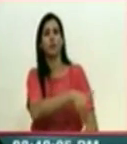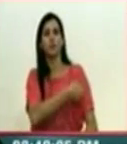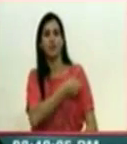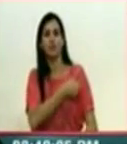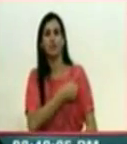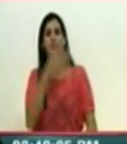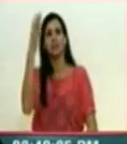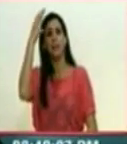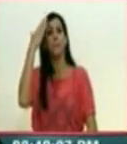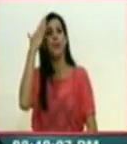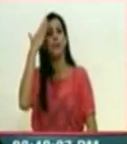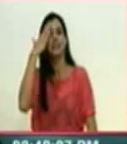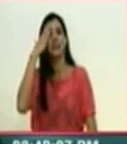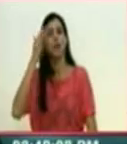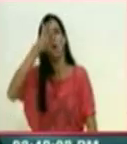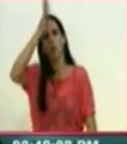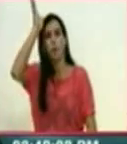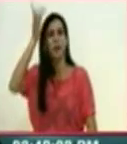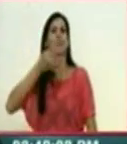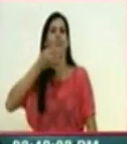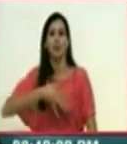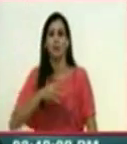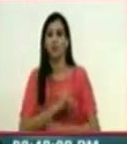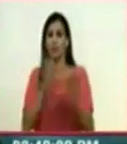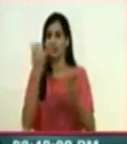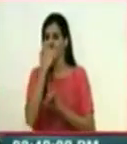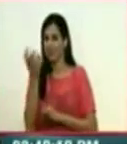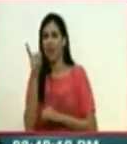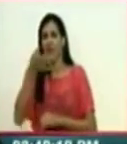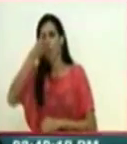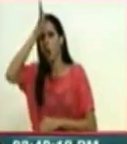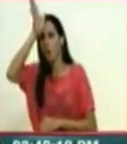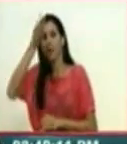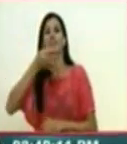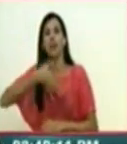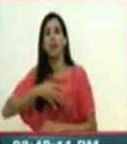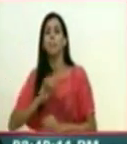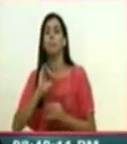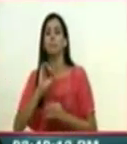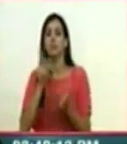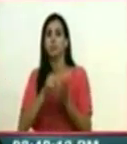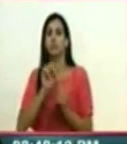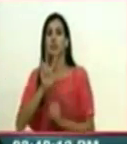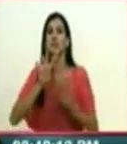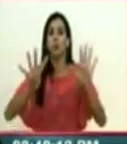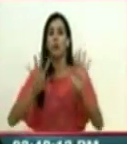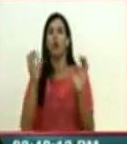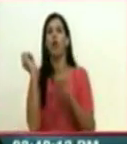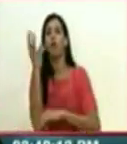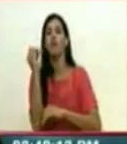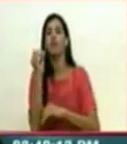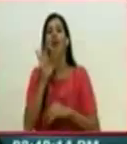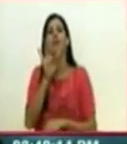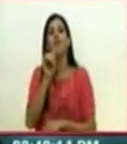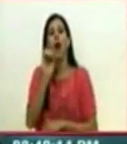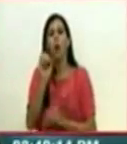de la Sapienza de Roma. Al término de su visita a Roma, Italia, donde participó en la 39ª conferencia de la FAO, el